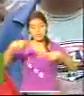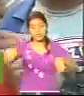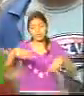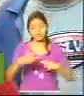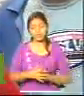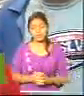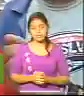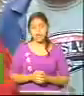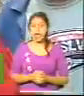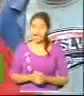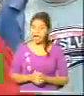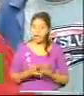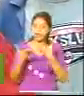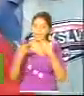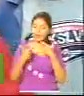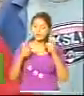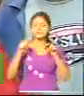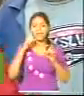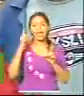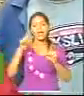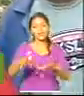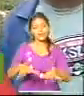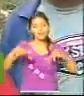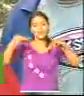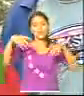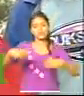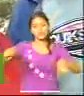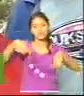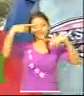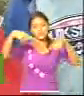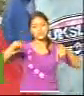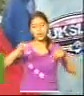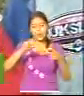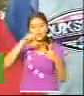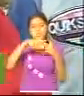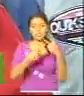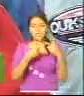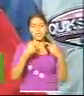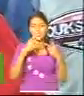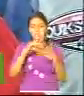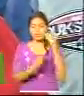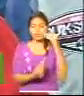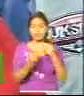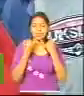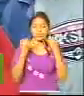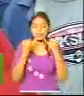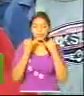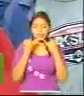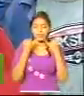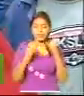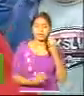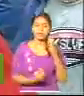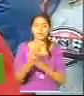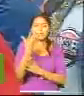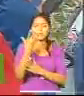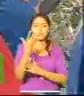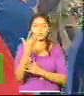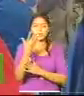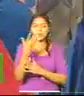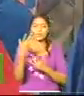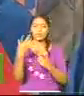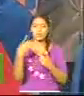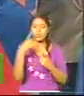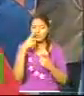intercultural. Ah, pero cuéntese. La orquesta componente. Sinfónica intercultural bilingüe, Laberinto, nació, va a